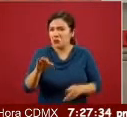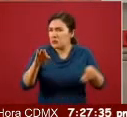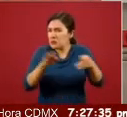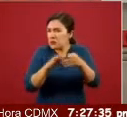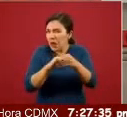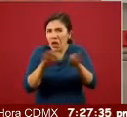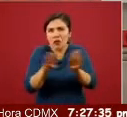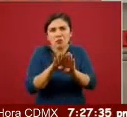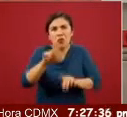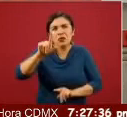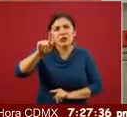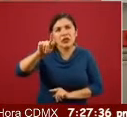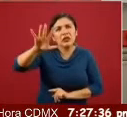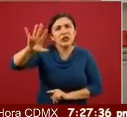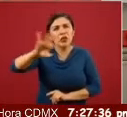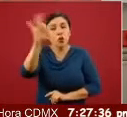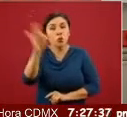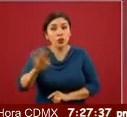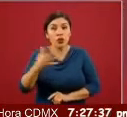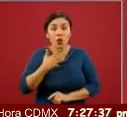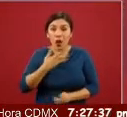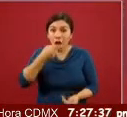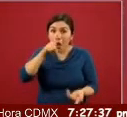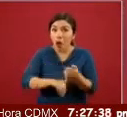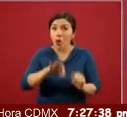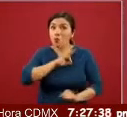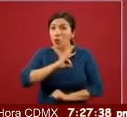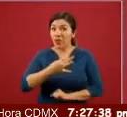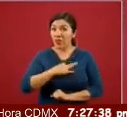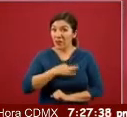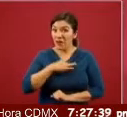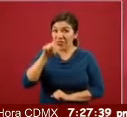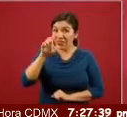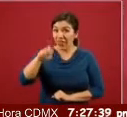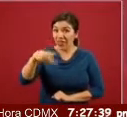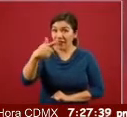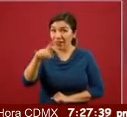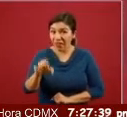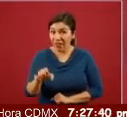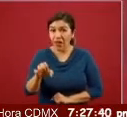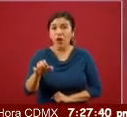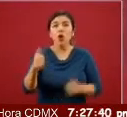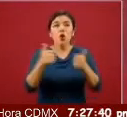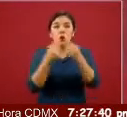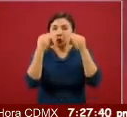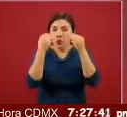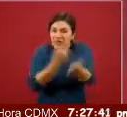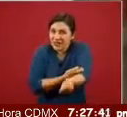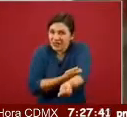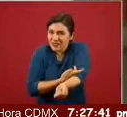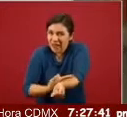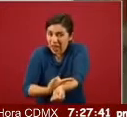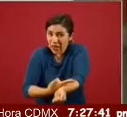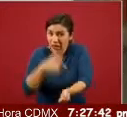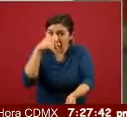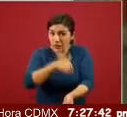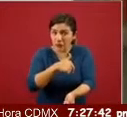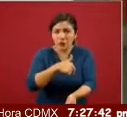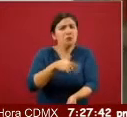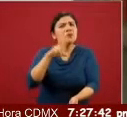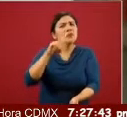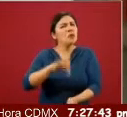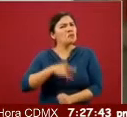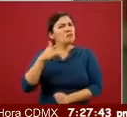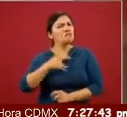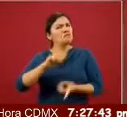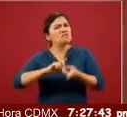las personas en quienes se podría encontrar el virus dengue, en este caso es en una muestra de sangre, no van a desarrollar